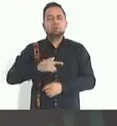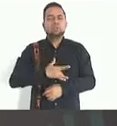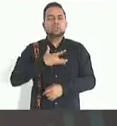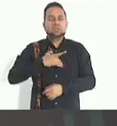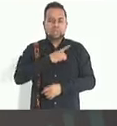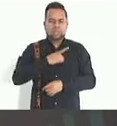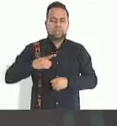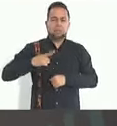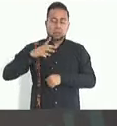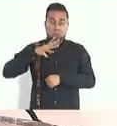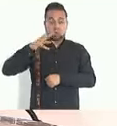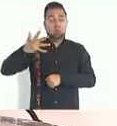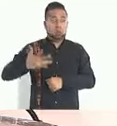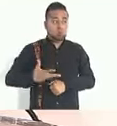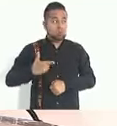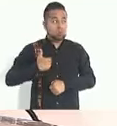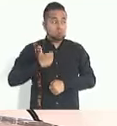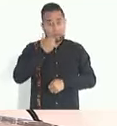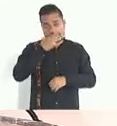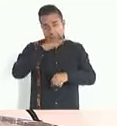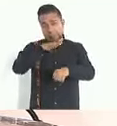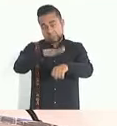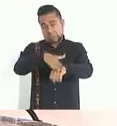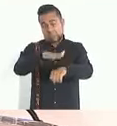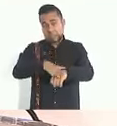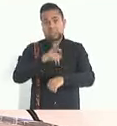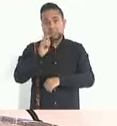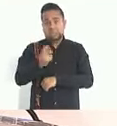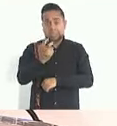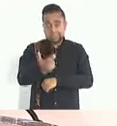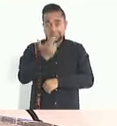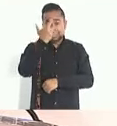orgullosos y decirles pues que por eso